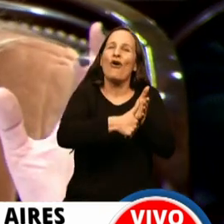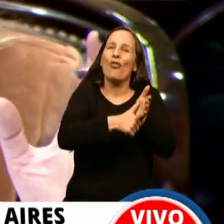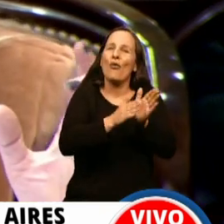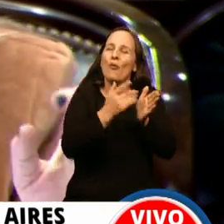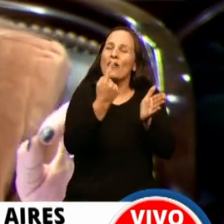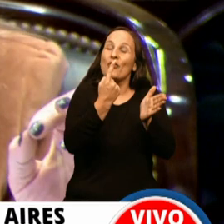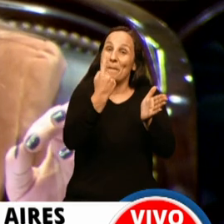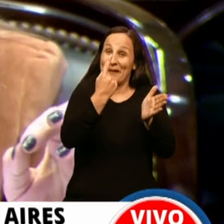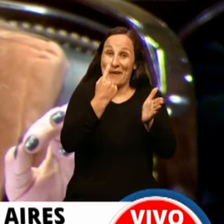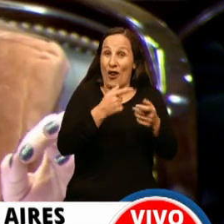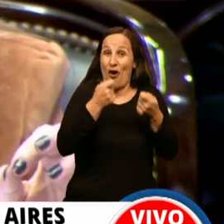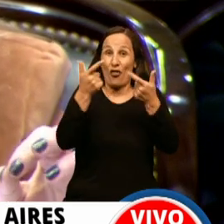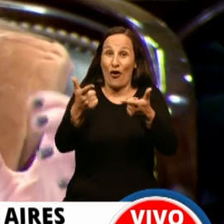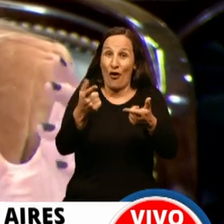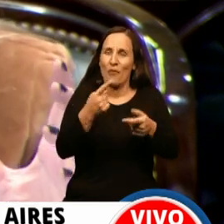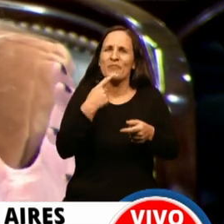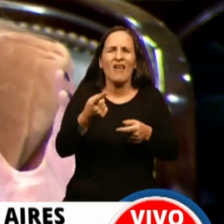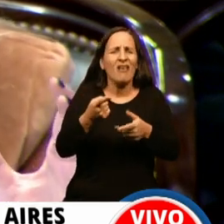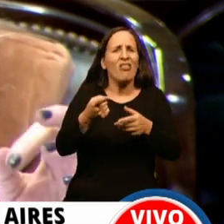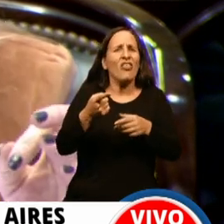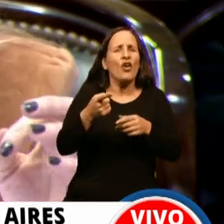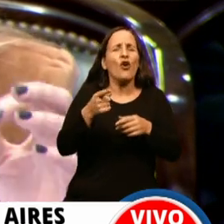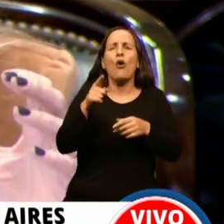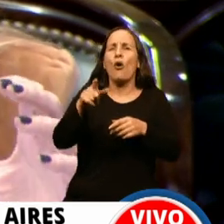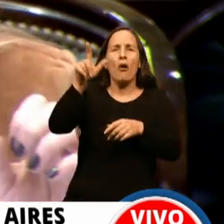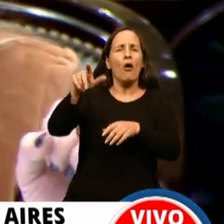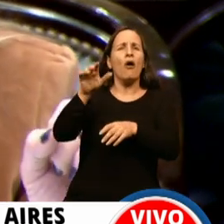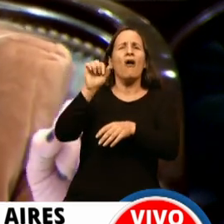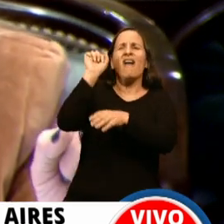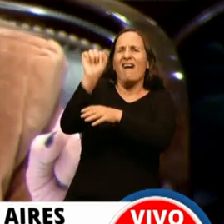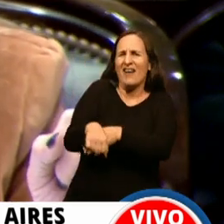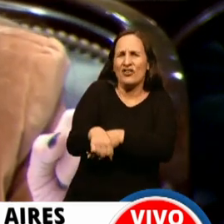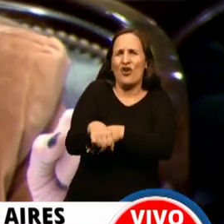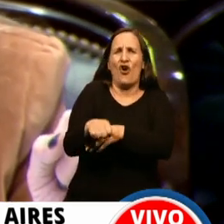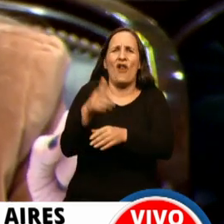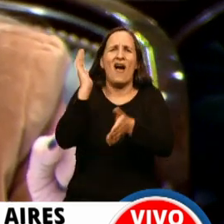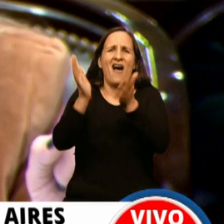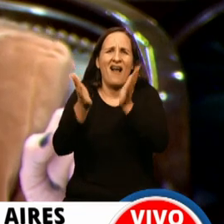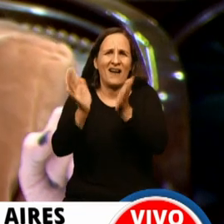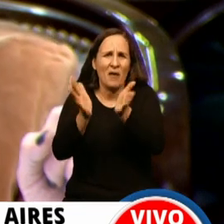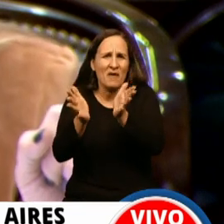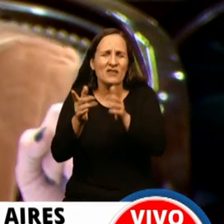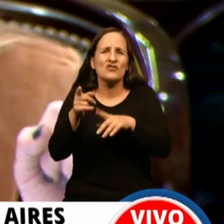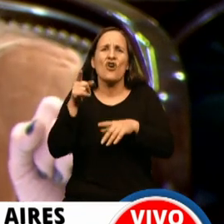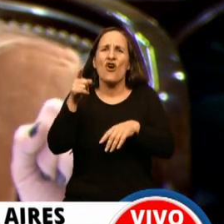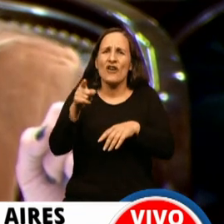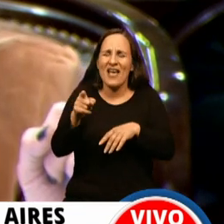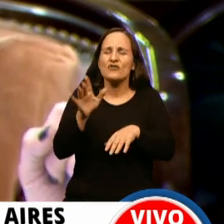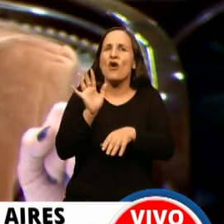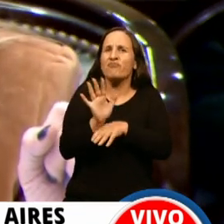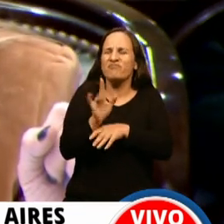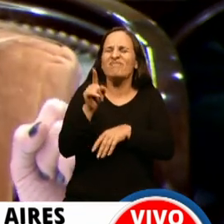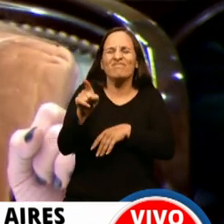identidad dijo cuando alguien es ignorado y reprimido eso es negar al otro